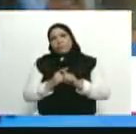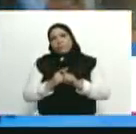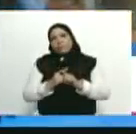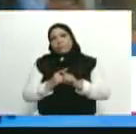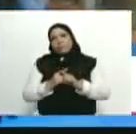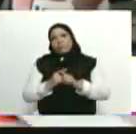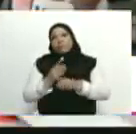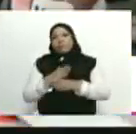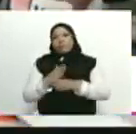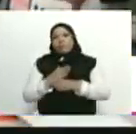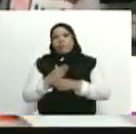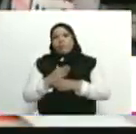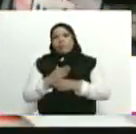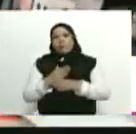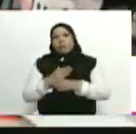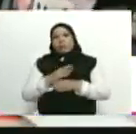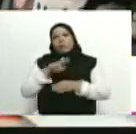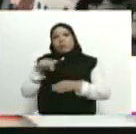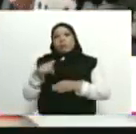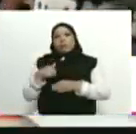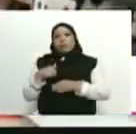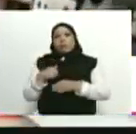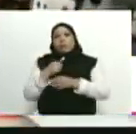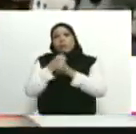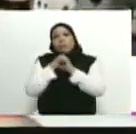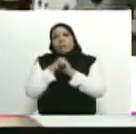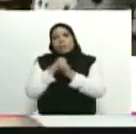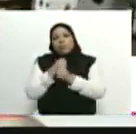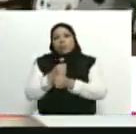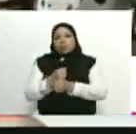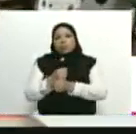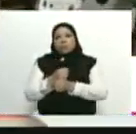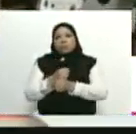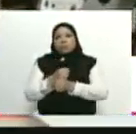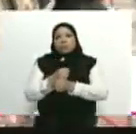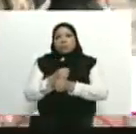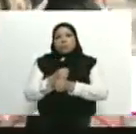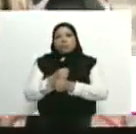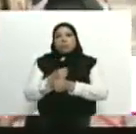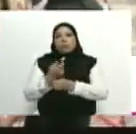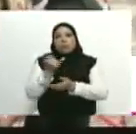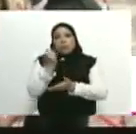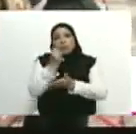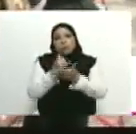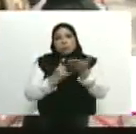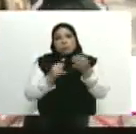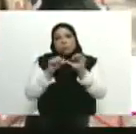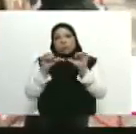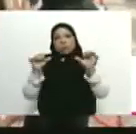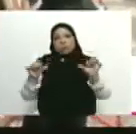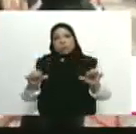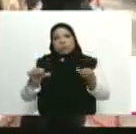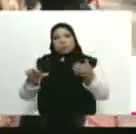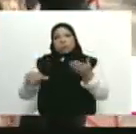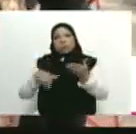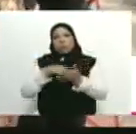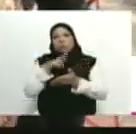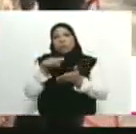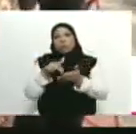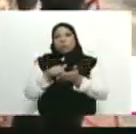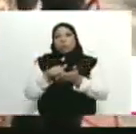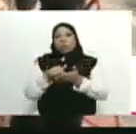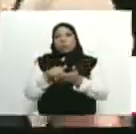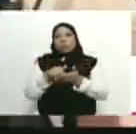compartirlos. Le comento, nosotros estamos esperando población que se inscriba en el Sistema Nacional de Ingreso